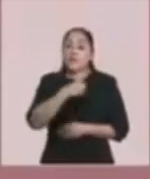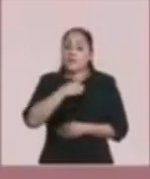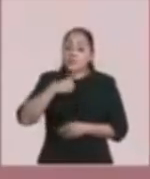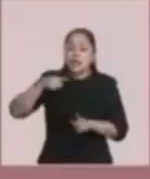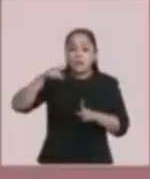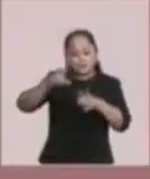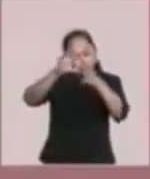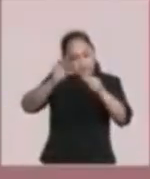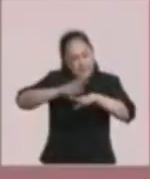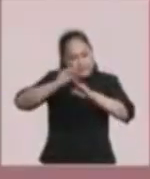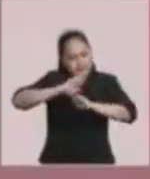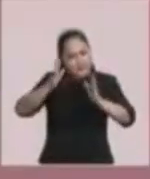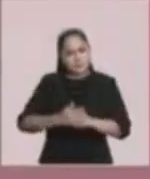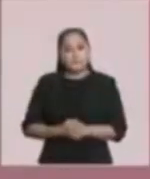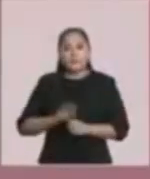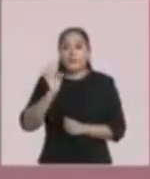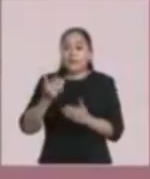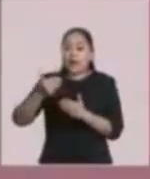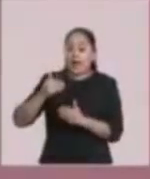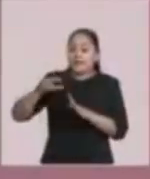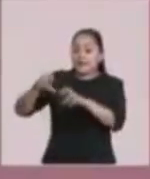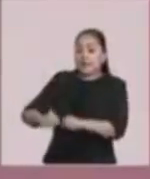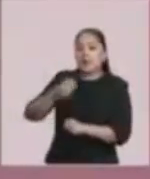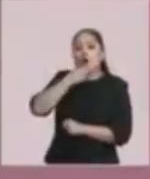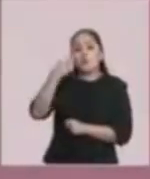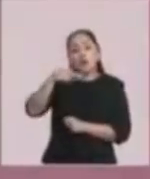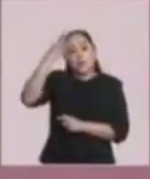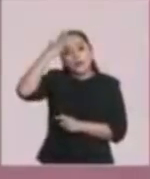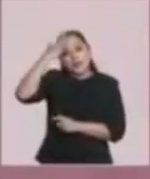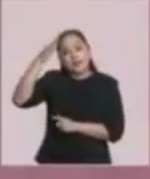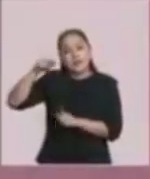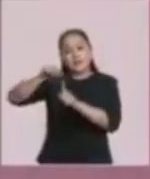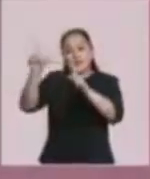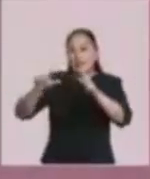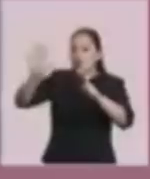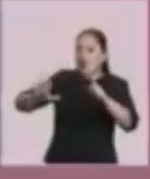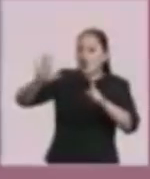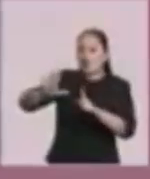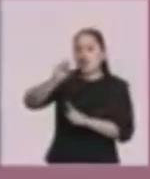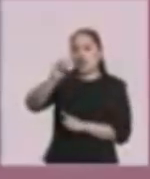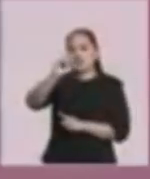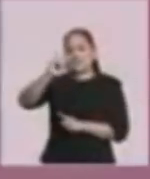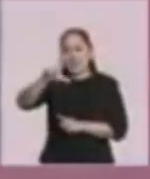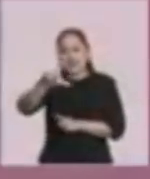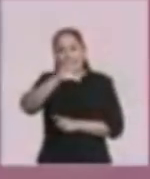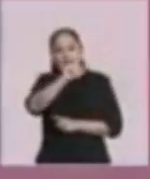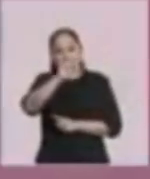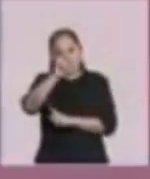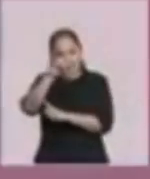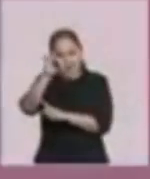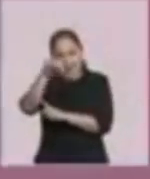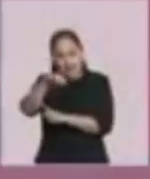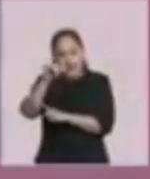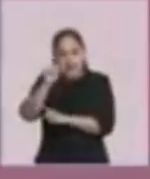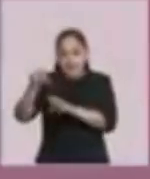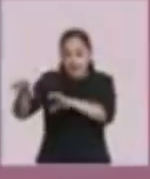y lo explico con un ejemplo. Cuando se detuvo a Ociel Cárdenas, el líder del cártel del Golfo, no se desmanteló al cártel, y lo que sí